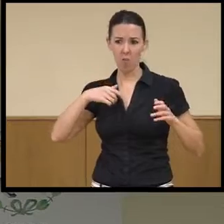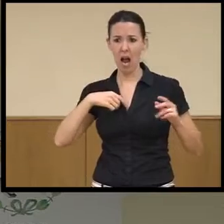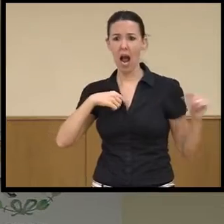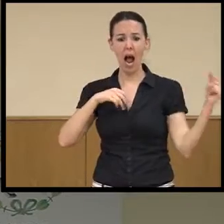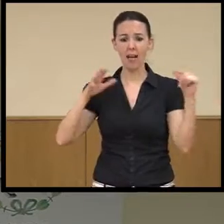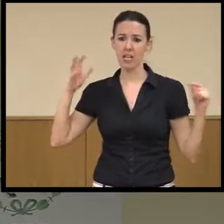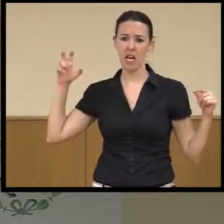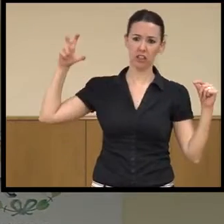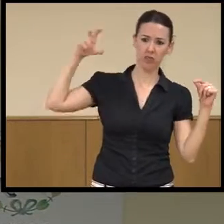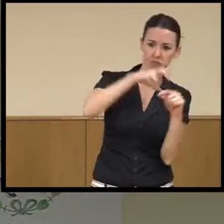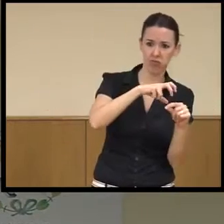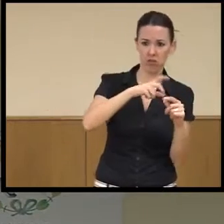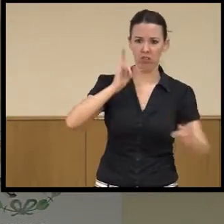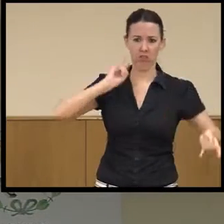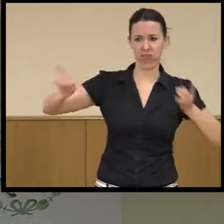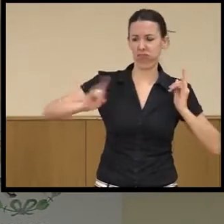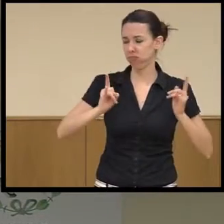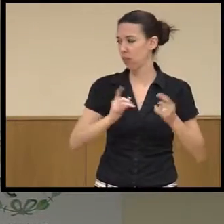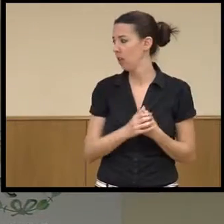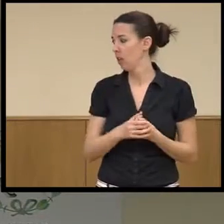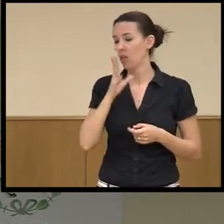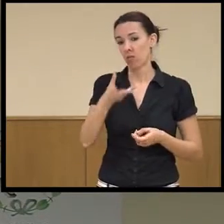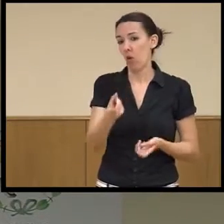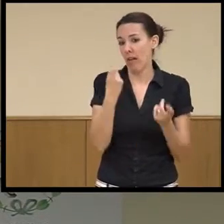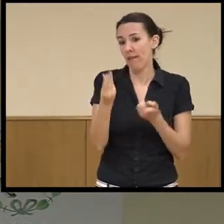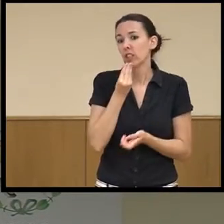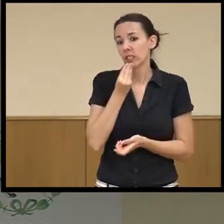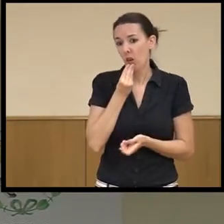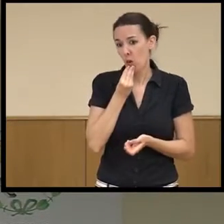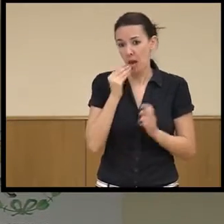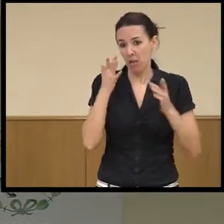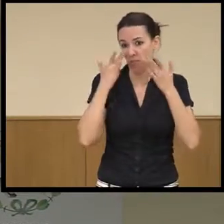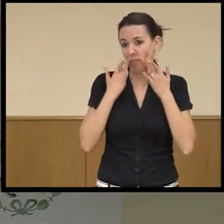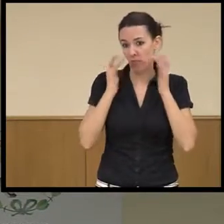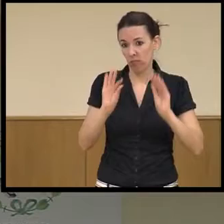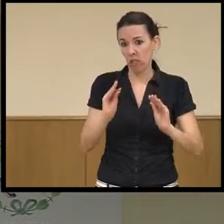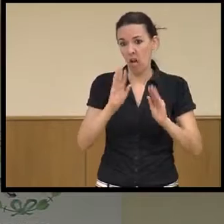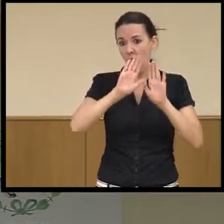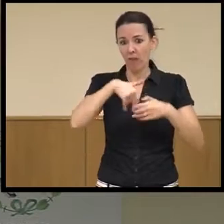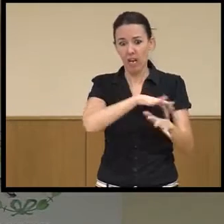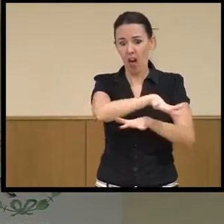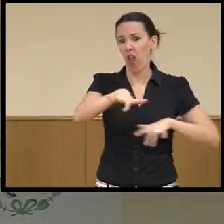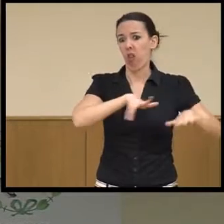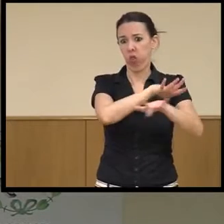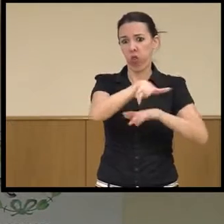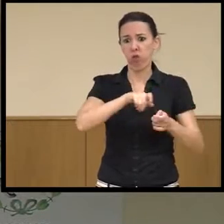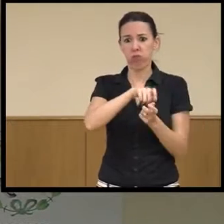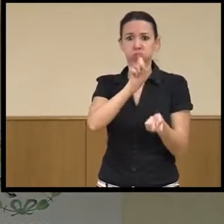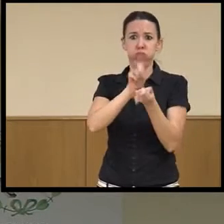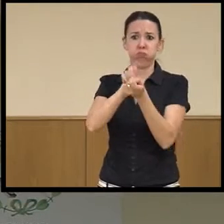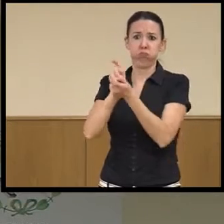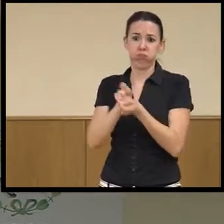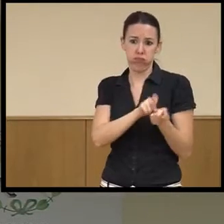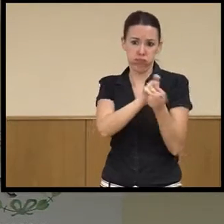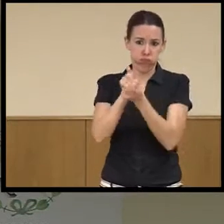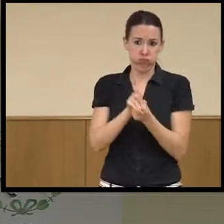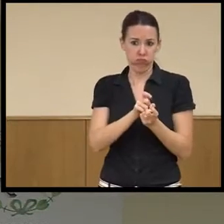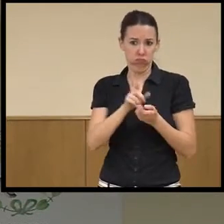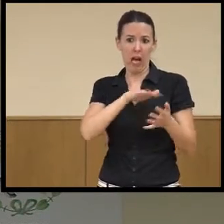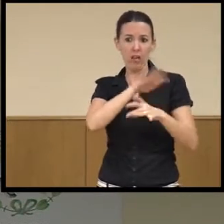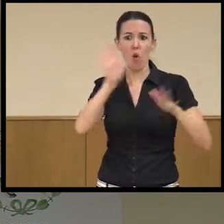para satisfacer su necesidad primaria de comer y provoca el desordenado y angustioso cacarear de esas gallinas entre un